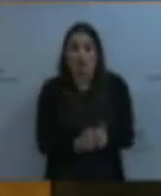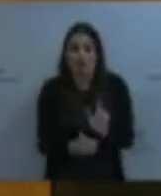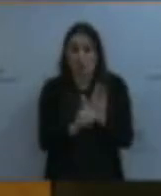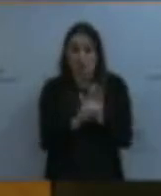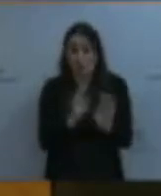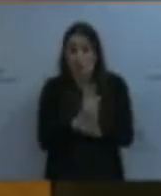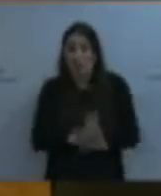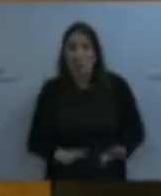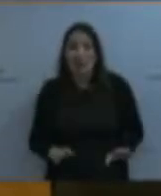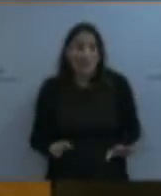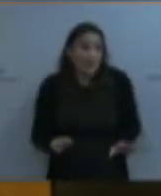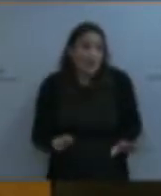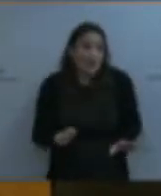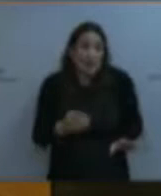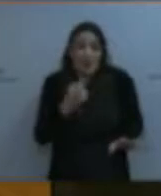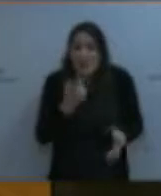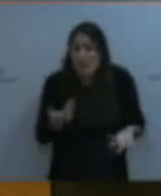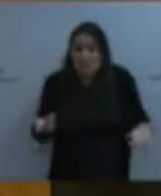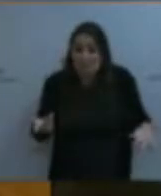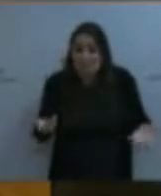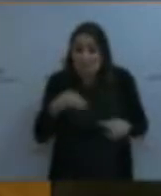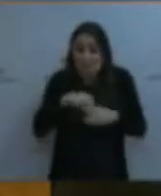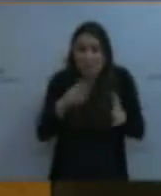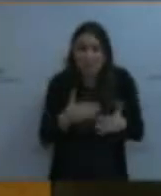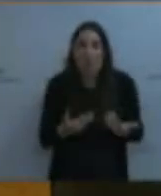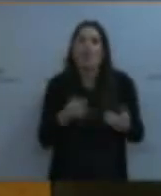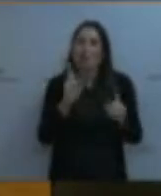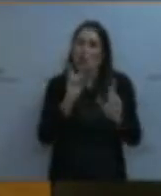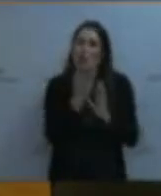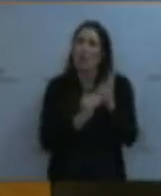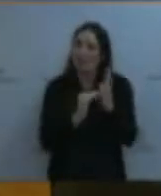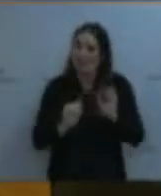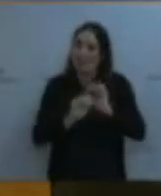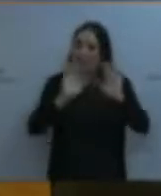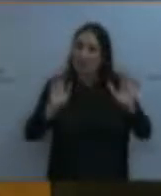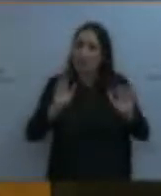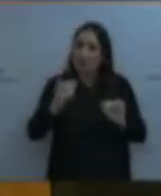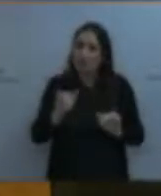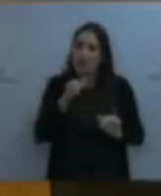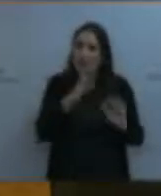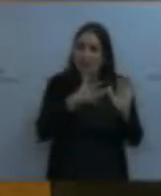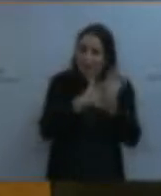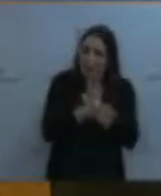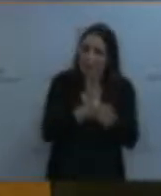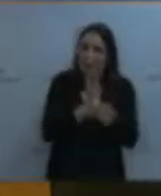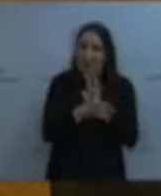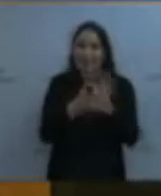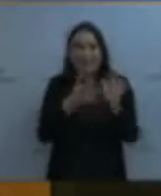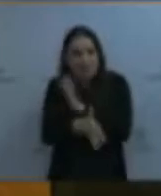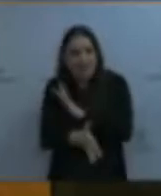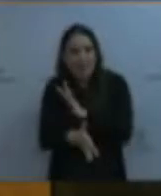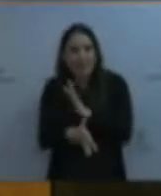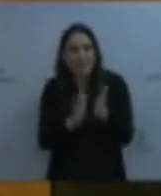decir y nada y prácticamente lo mismo, a pesar de que hay parámetros muy claros para definir y describir e interpretar